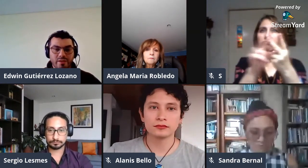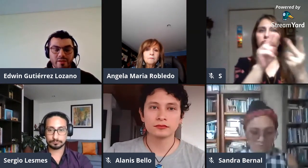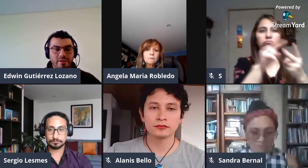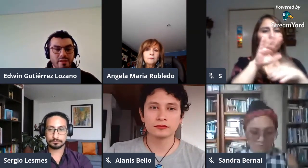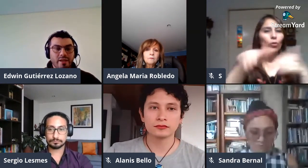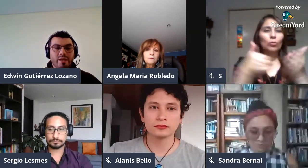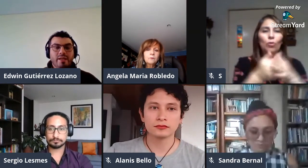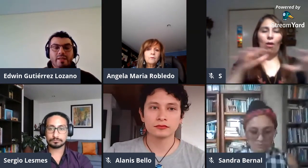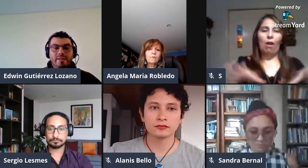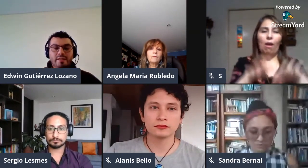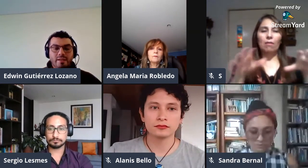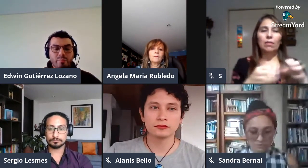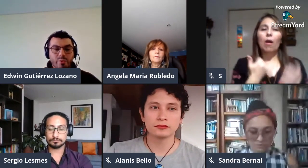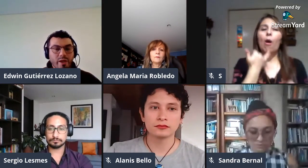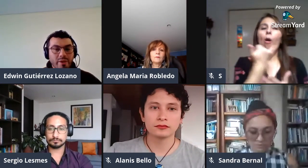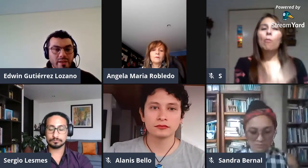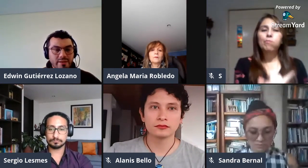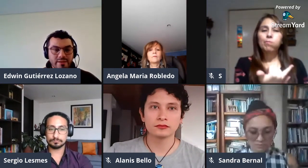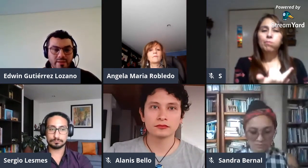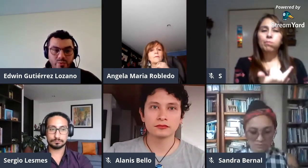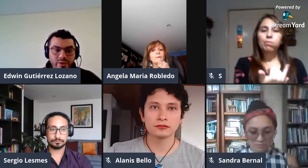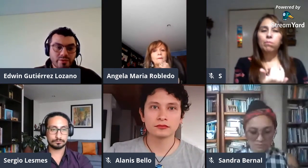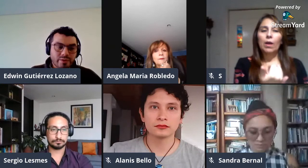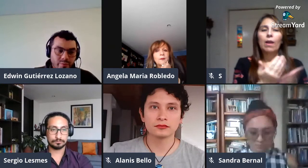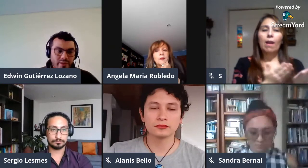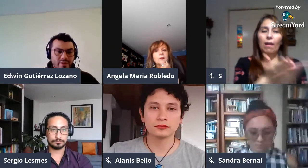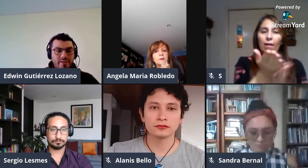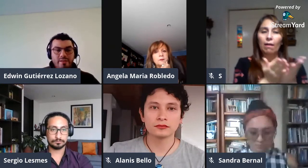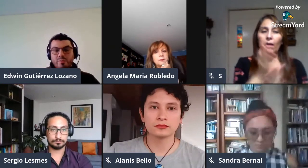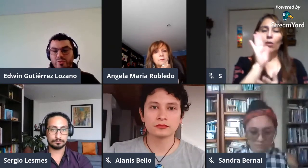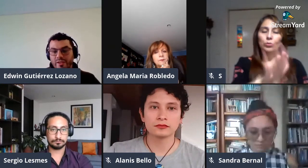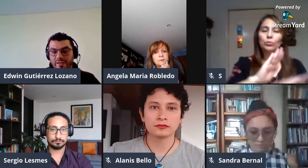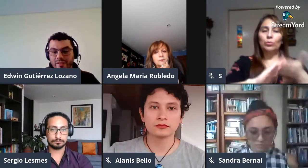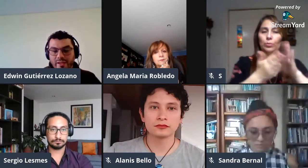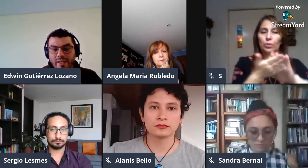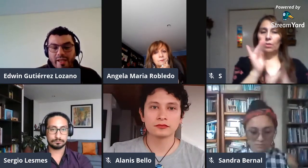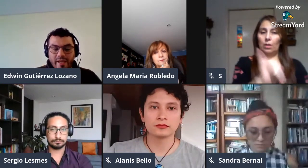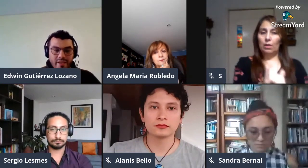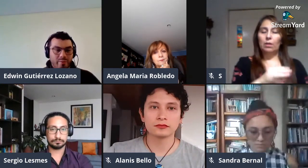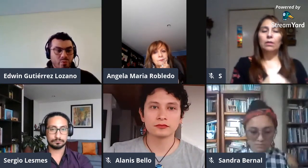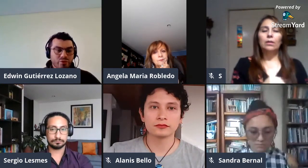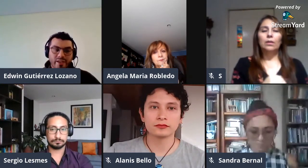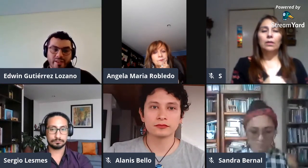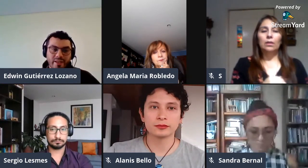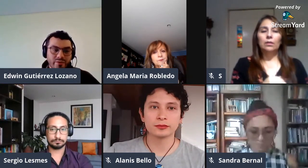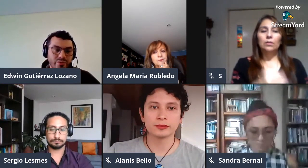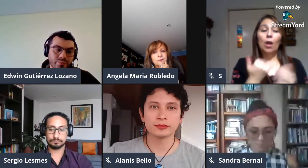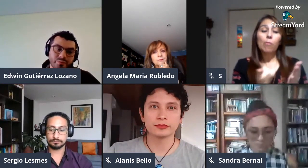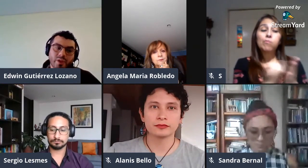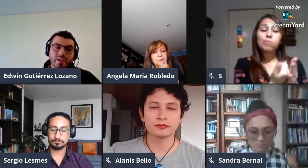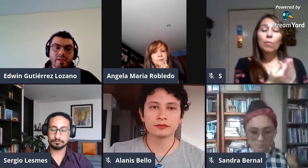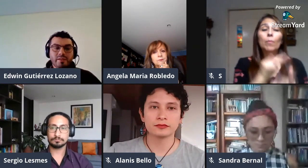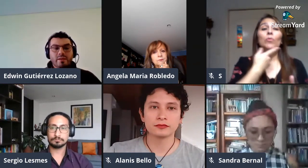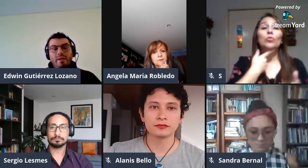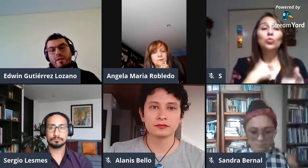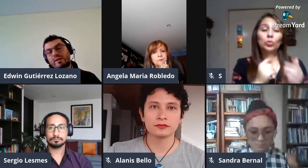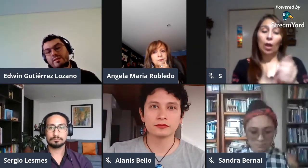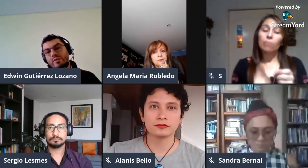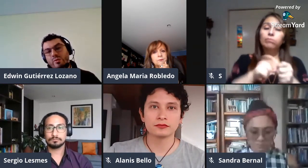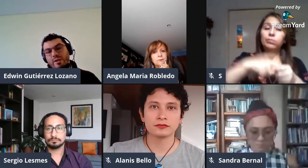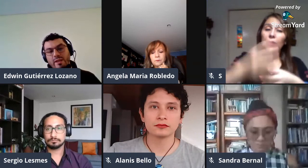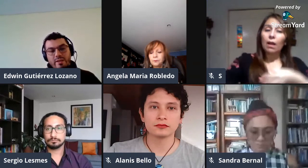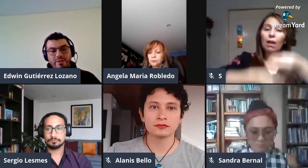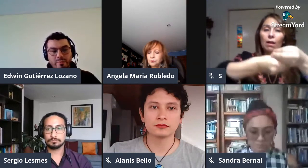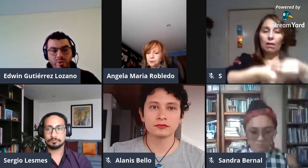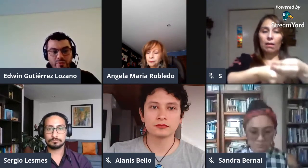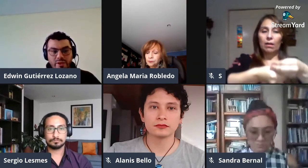dentro del programa de la licenciatura, entonces para que le demos ahí me gusta y agregarnos, y que